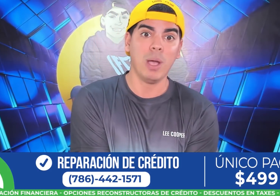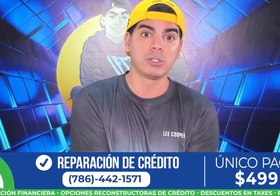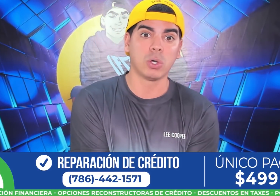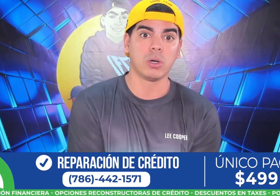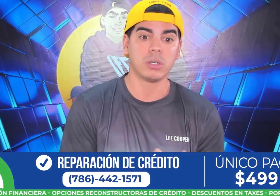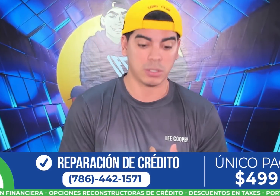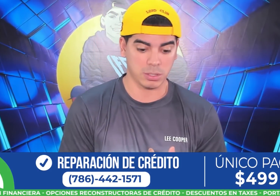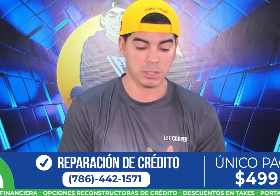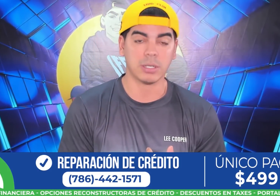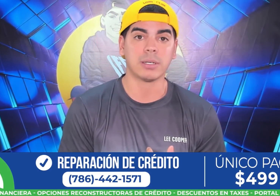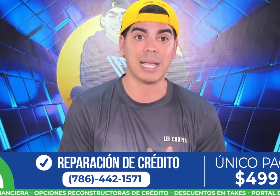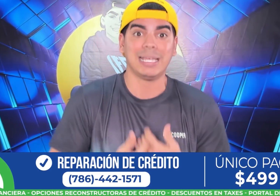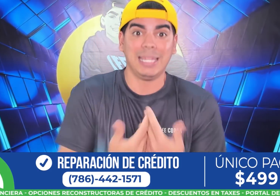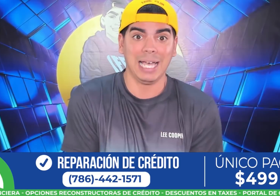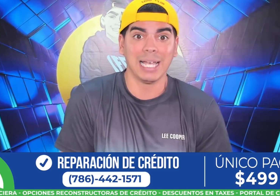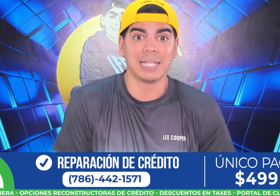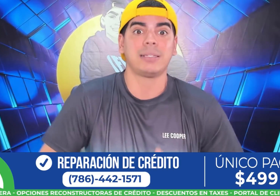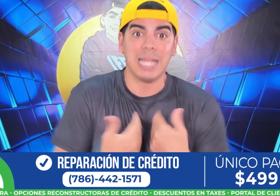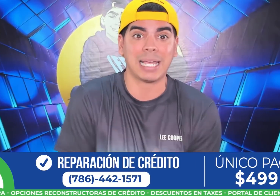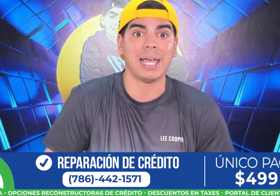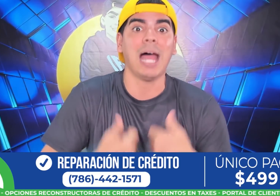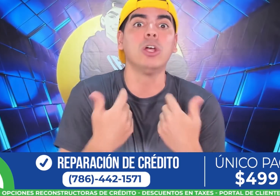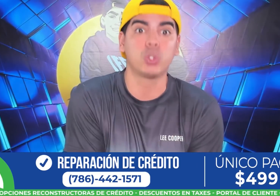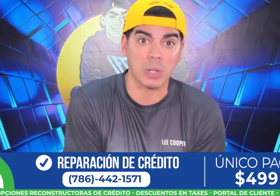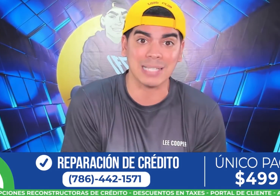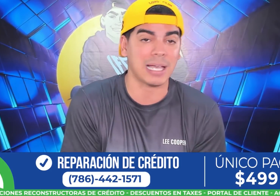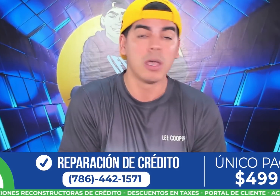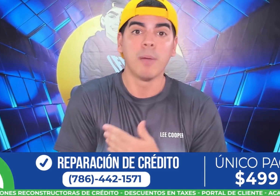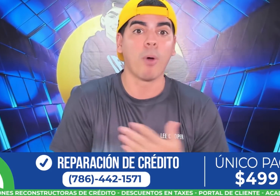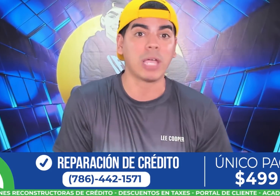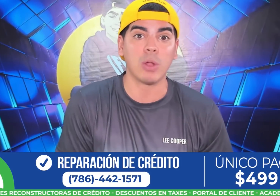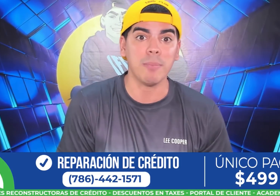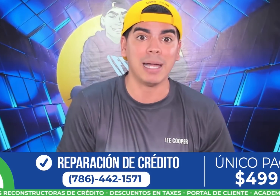se haya muerto, que te digan de que tienes que dejarlo en